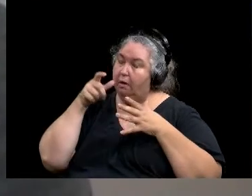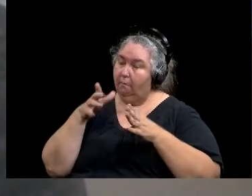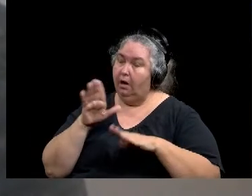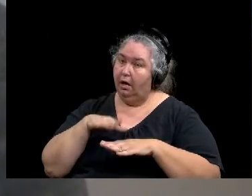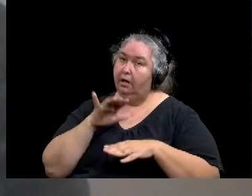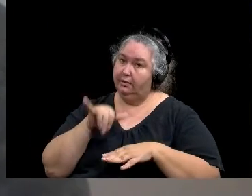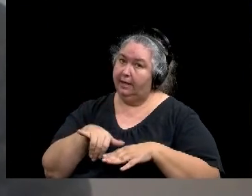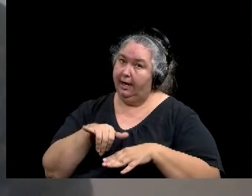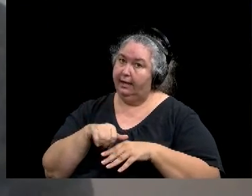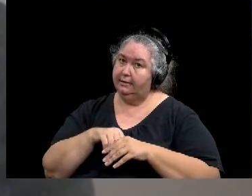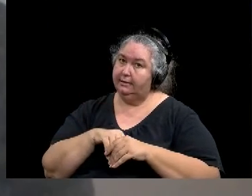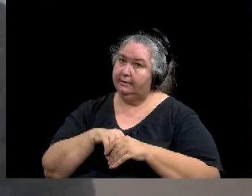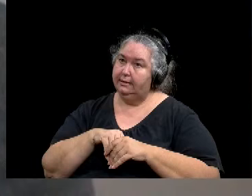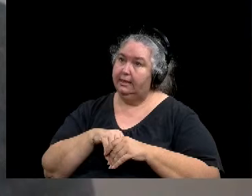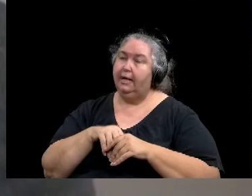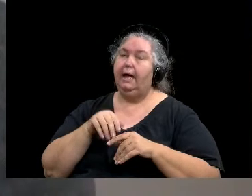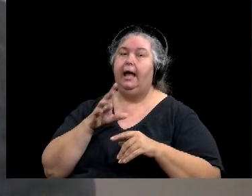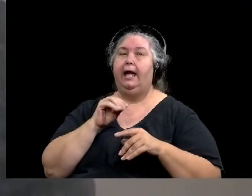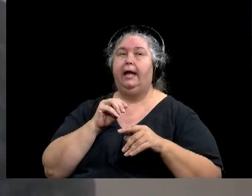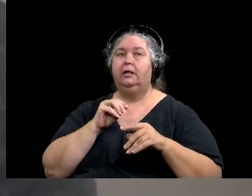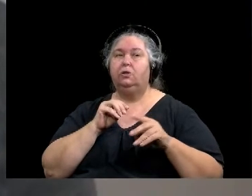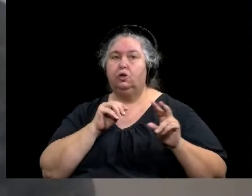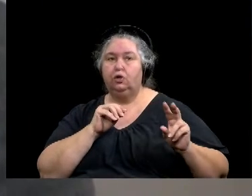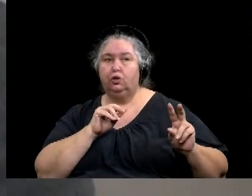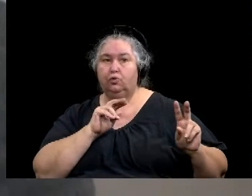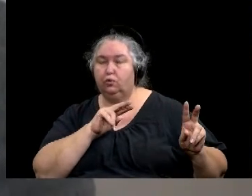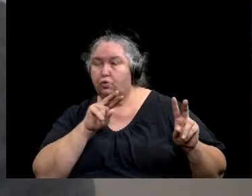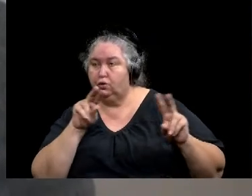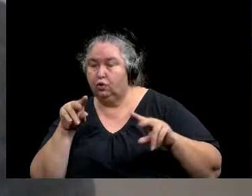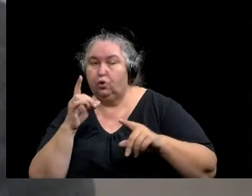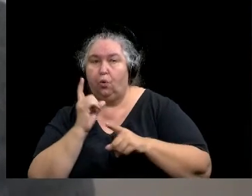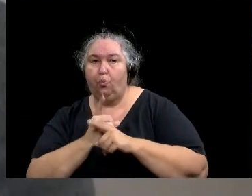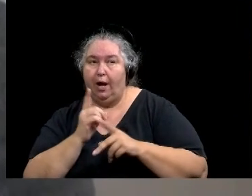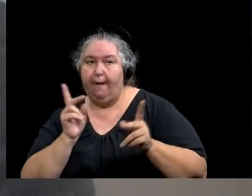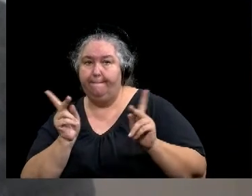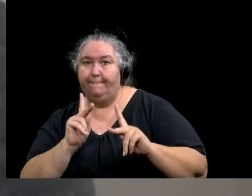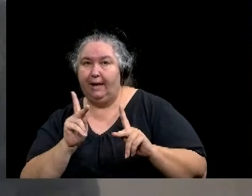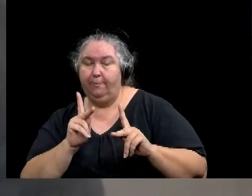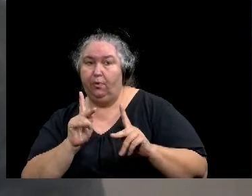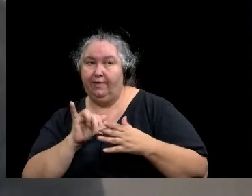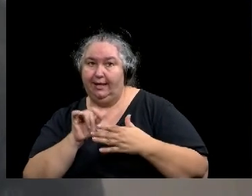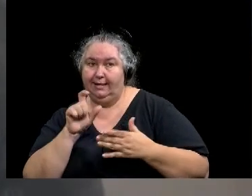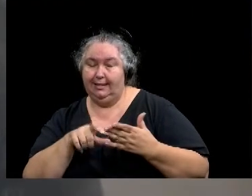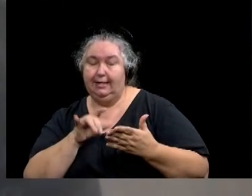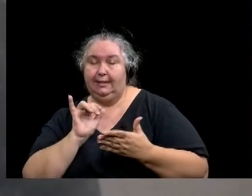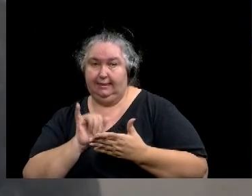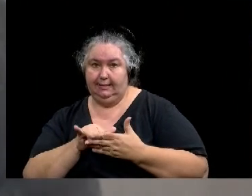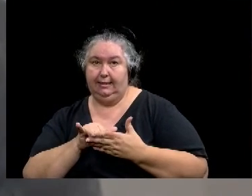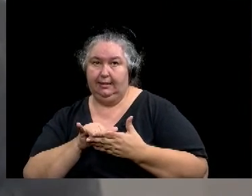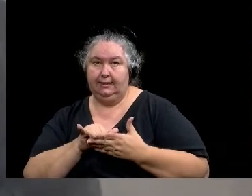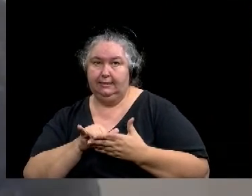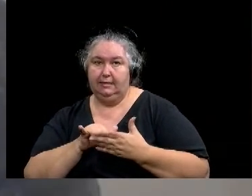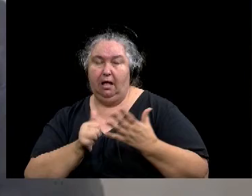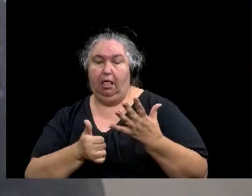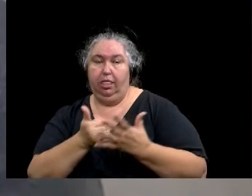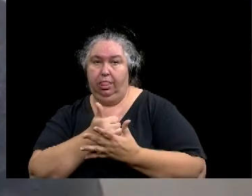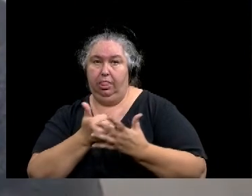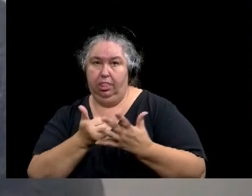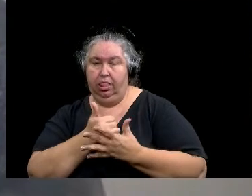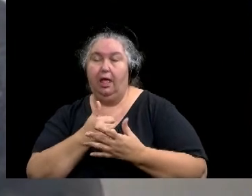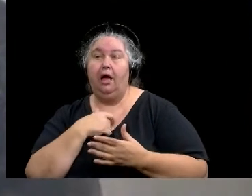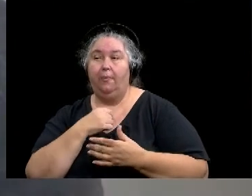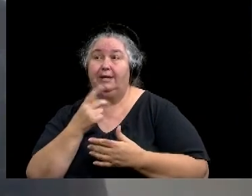inteligentes de destruirse y tomar las medidas para sanar esto y hacerlo todo